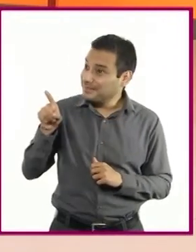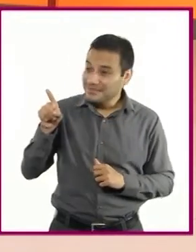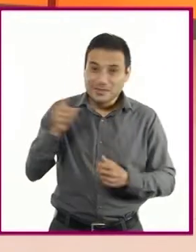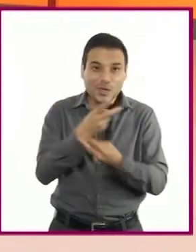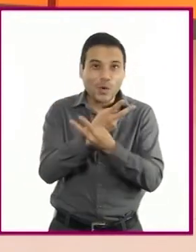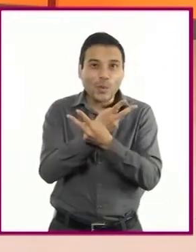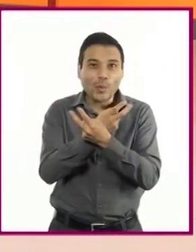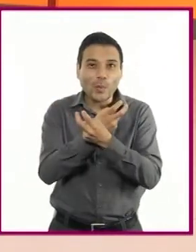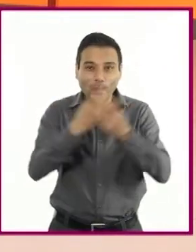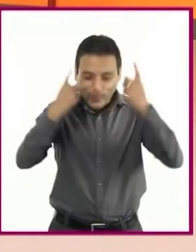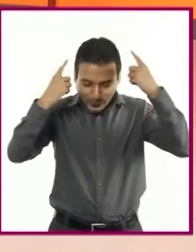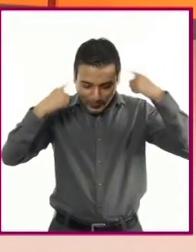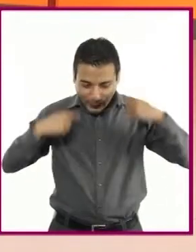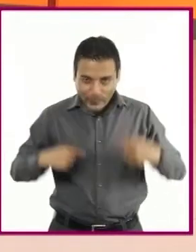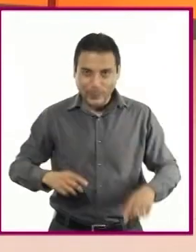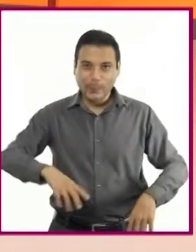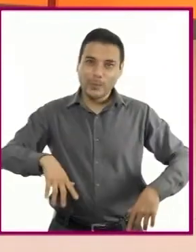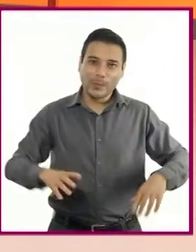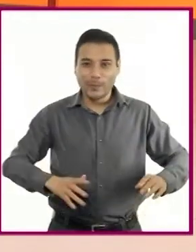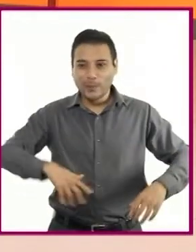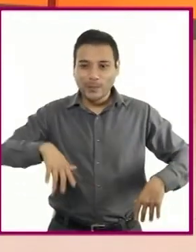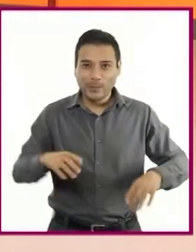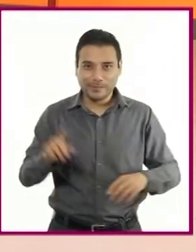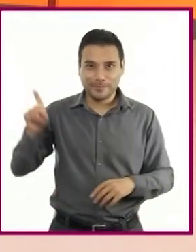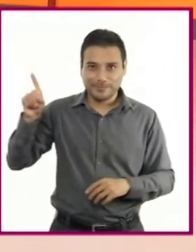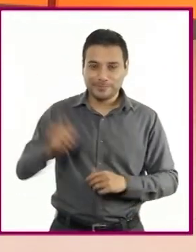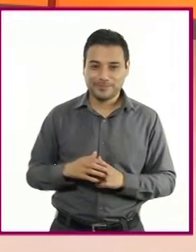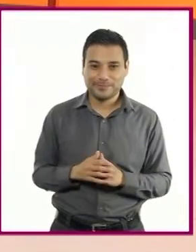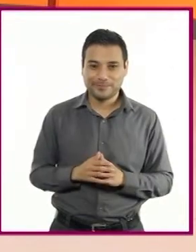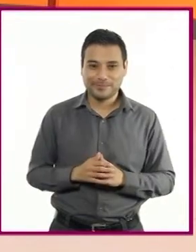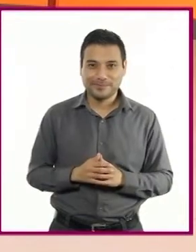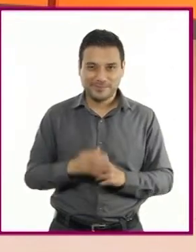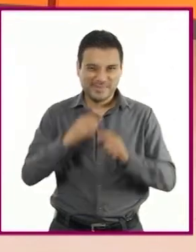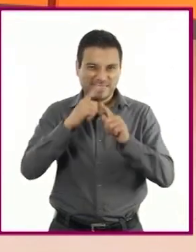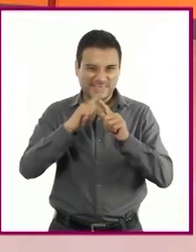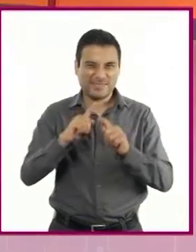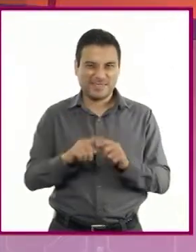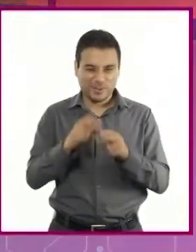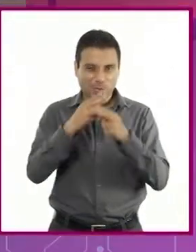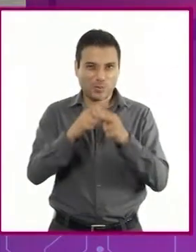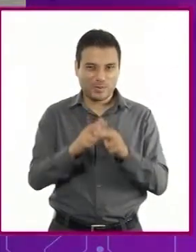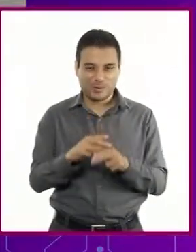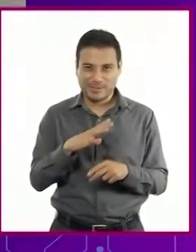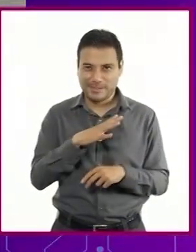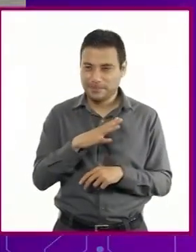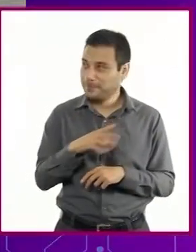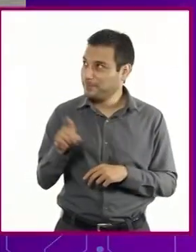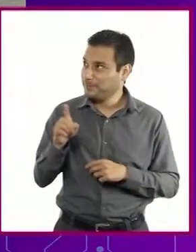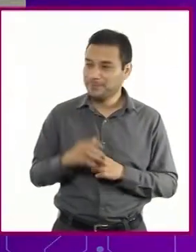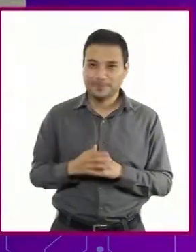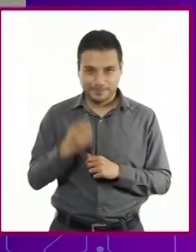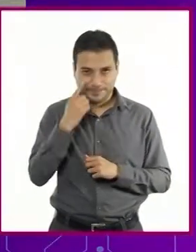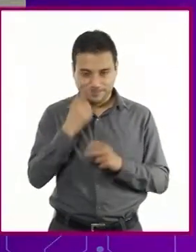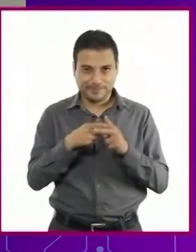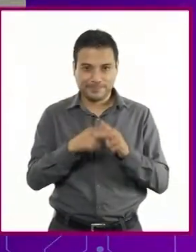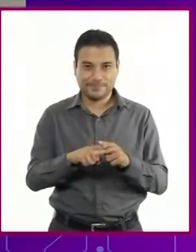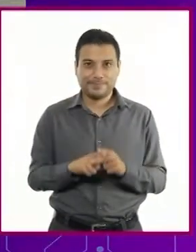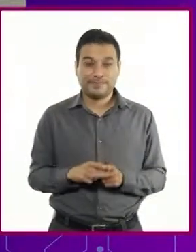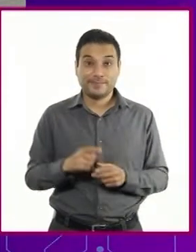explicar los principales huesos que conforman el cuerpo humano. Vamos a iniciar con el